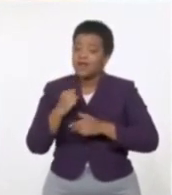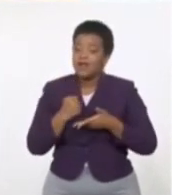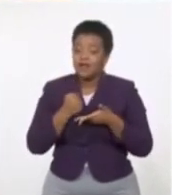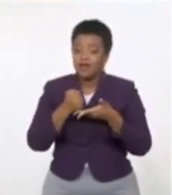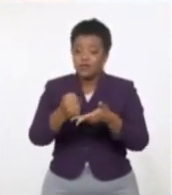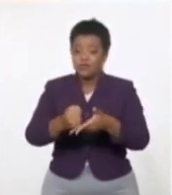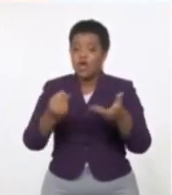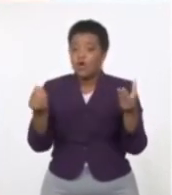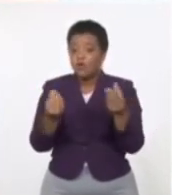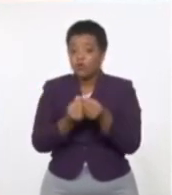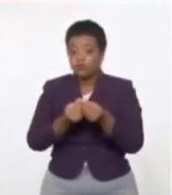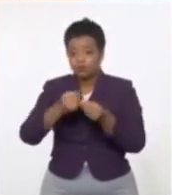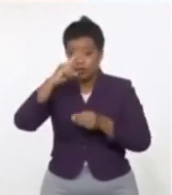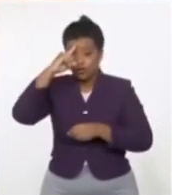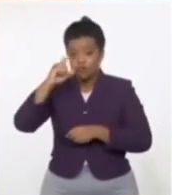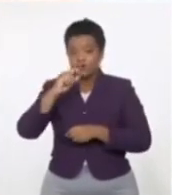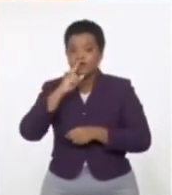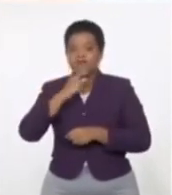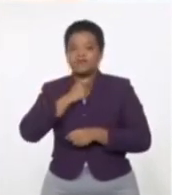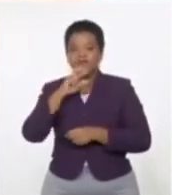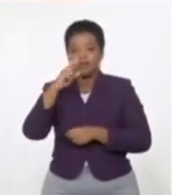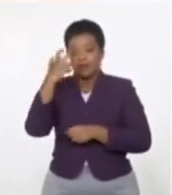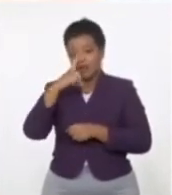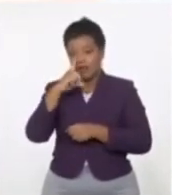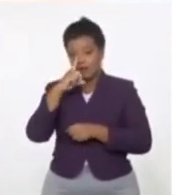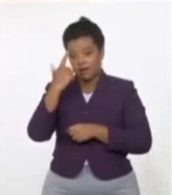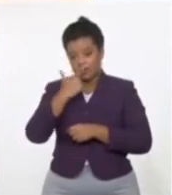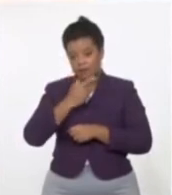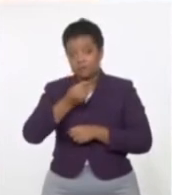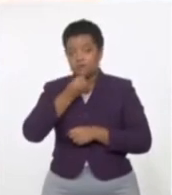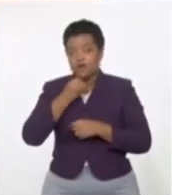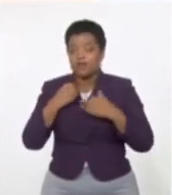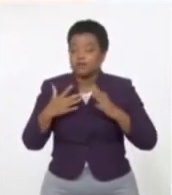con Soberana, contribuya a resolver